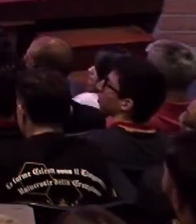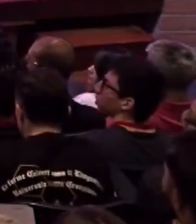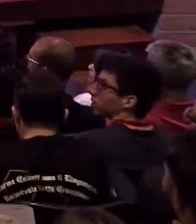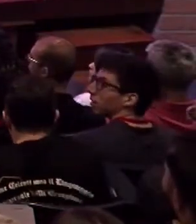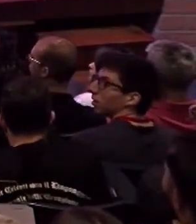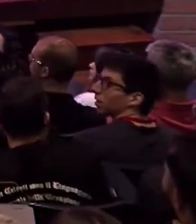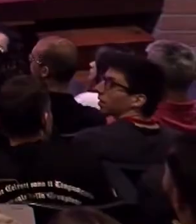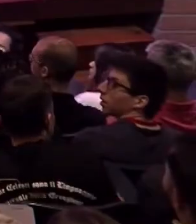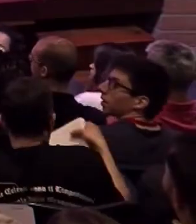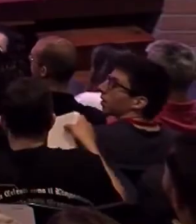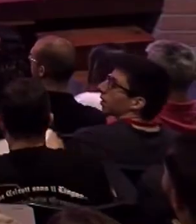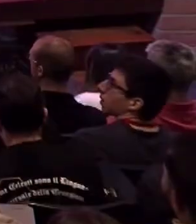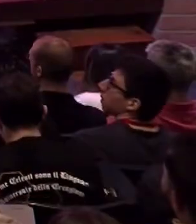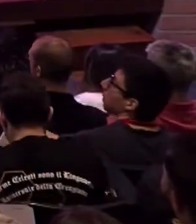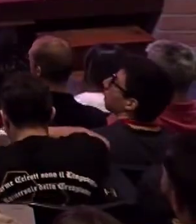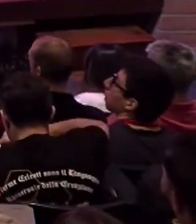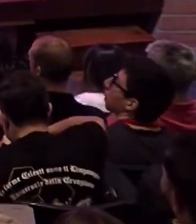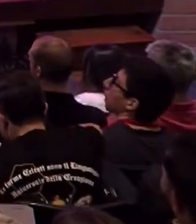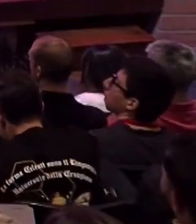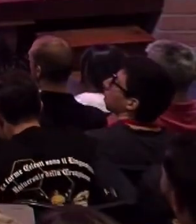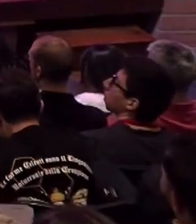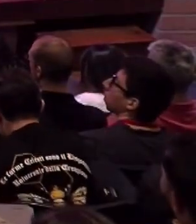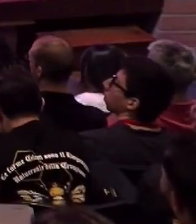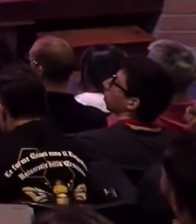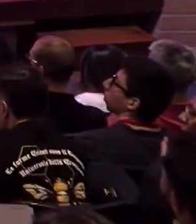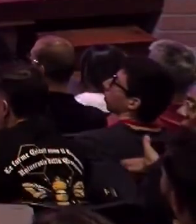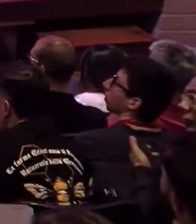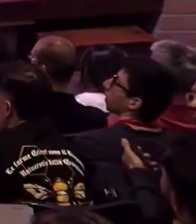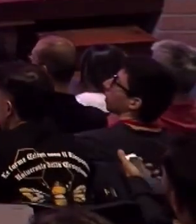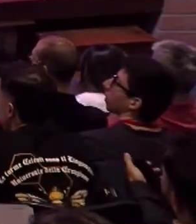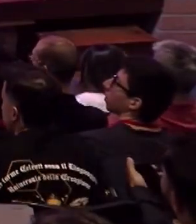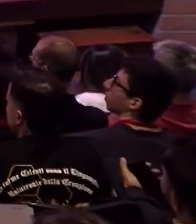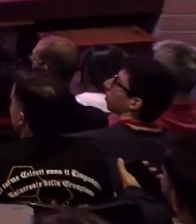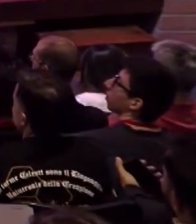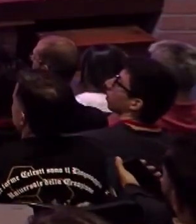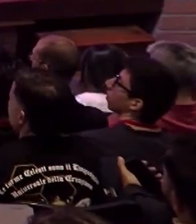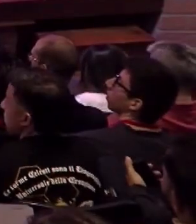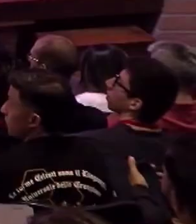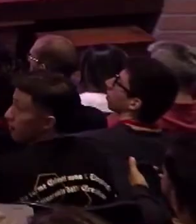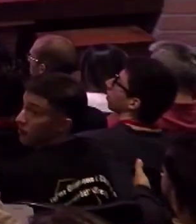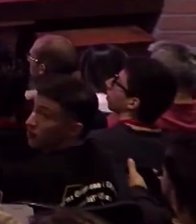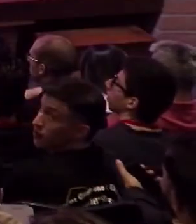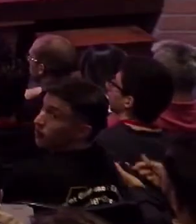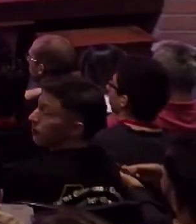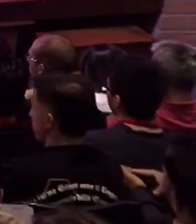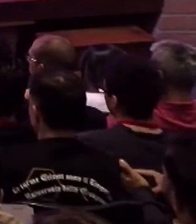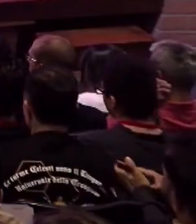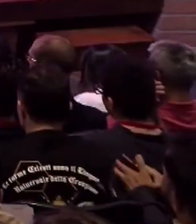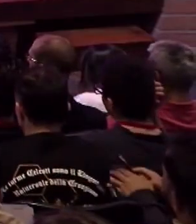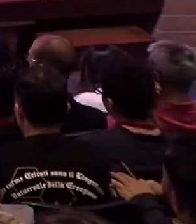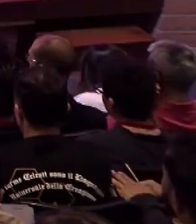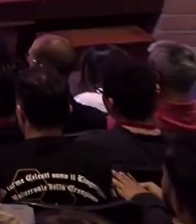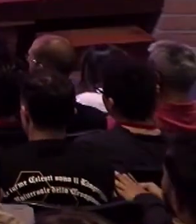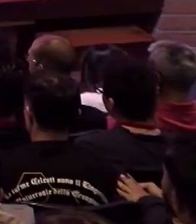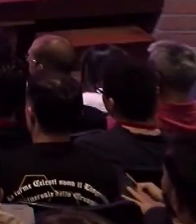¿tú cómo ves desde el lado de Google el tema de, bueno, hay otra, la competencia